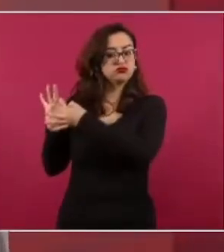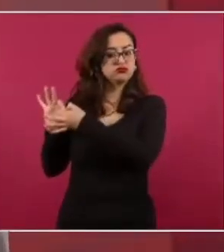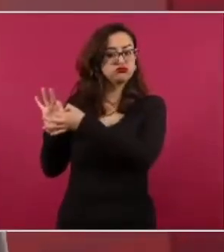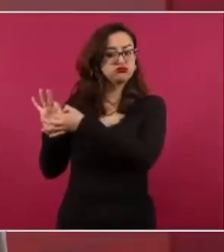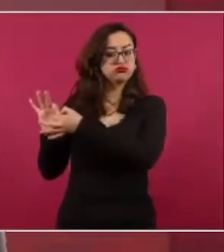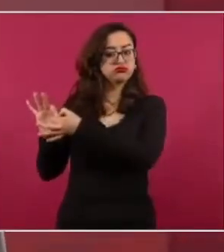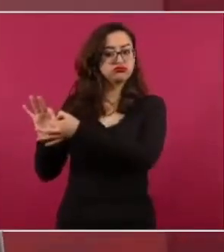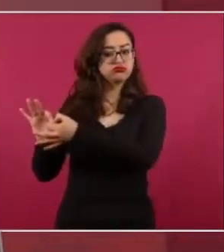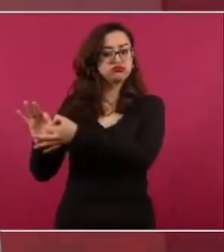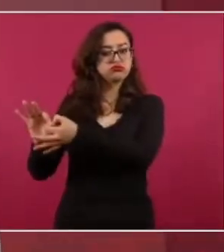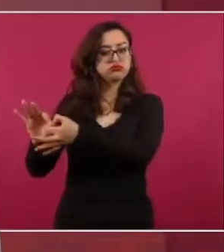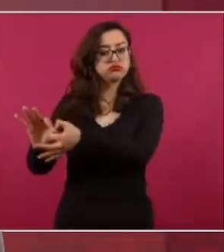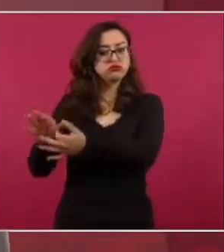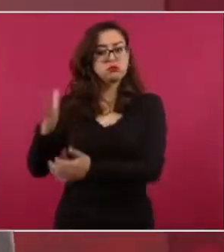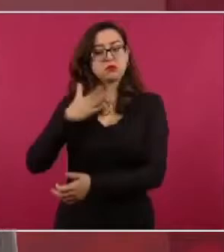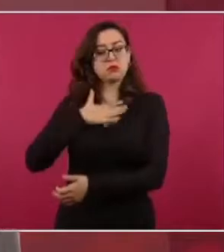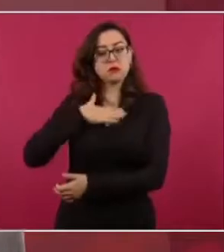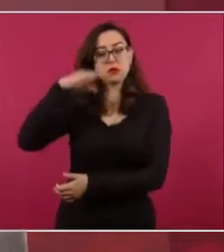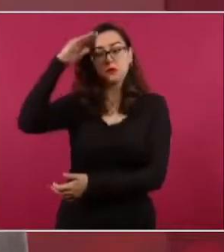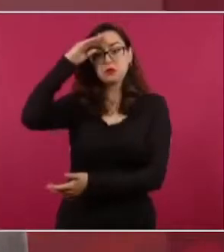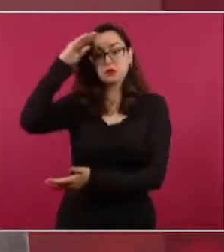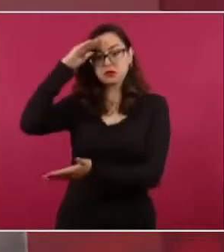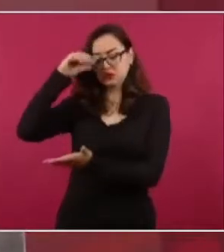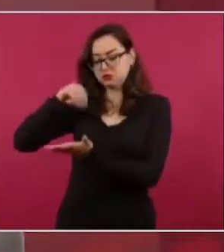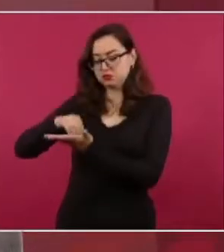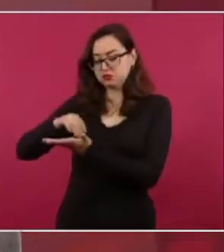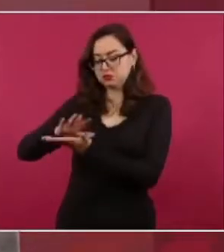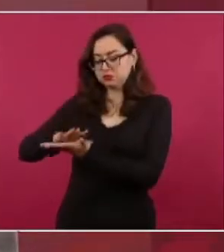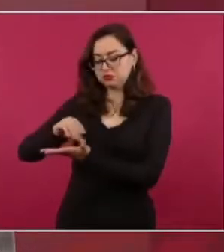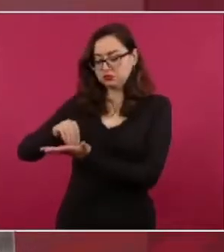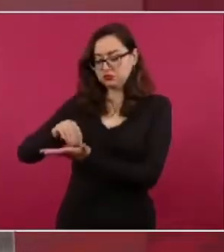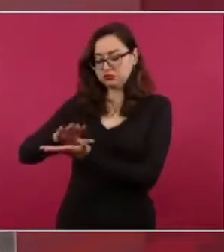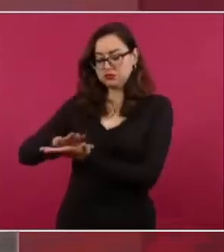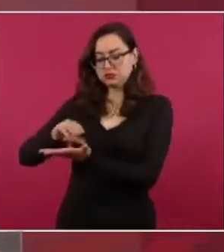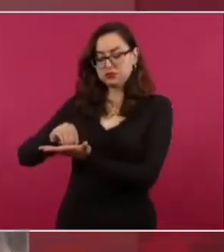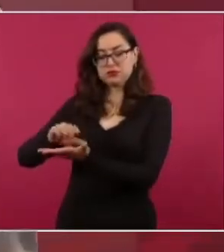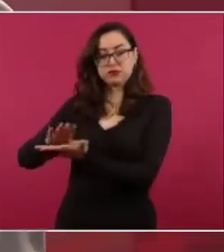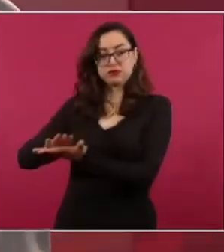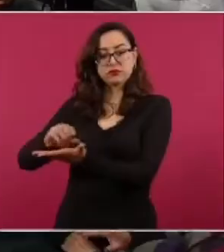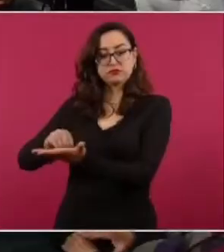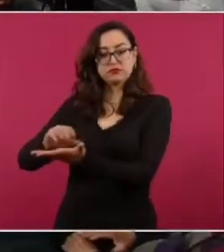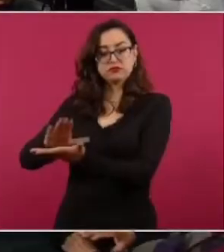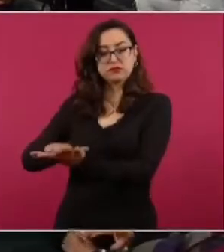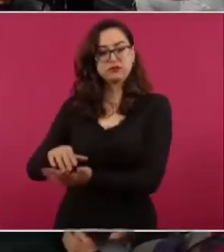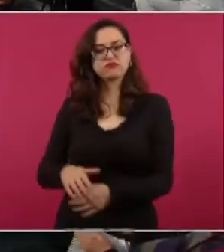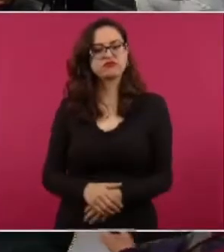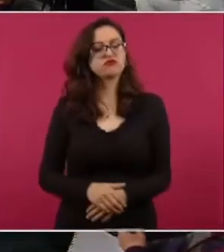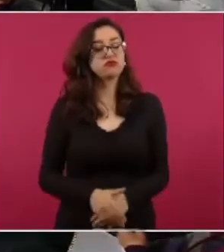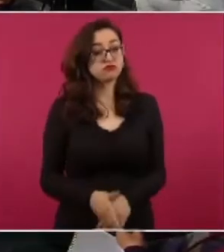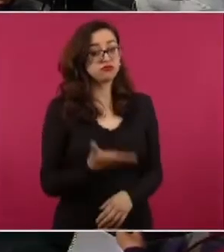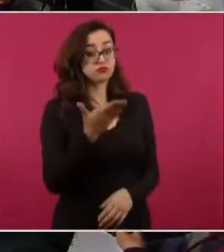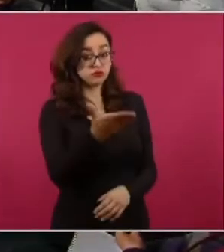lo que pienso. Ahí he ido planteando lo que pienso. ¿Está escribiendo sobre los